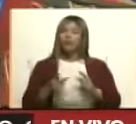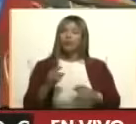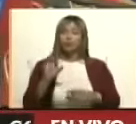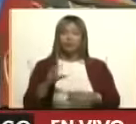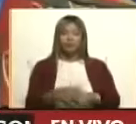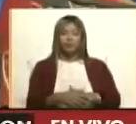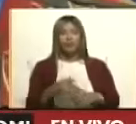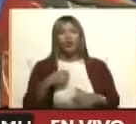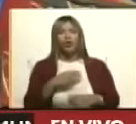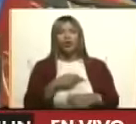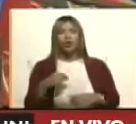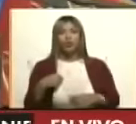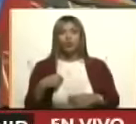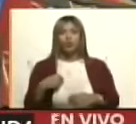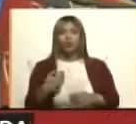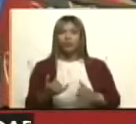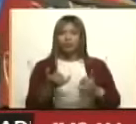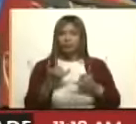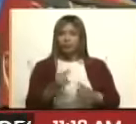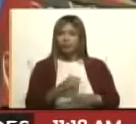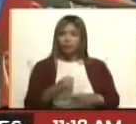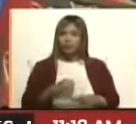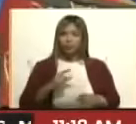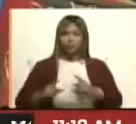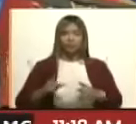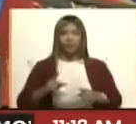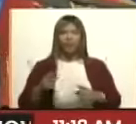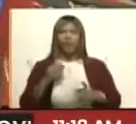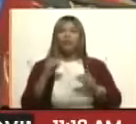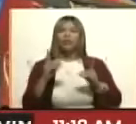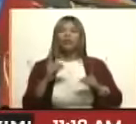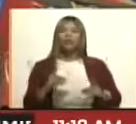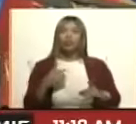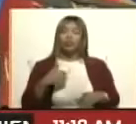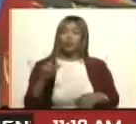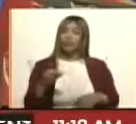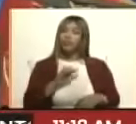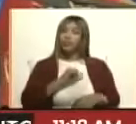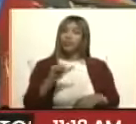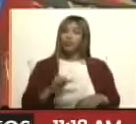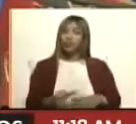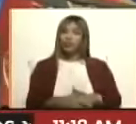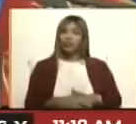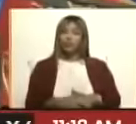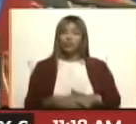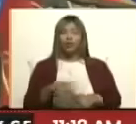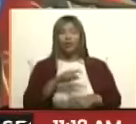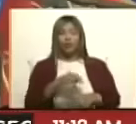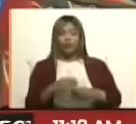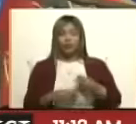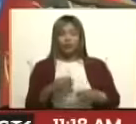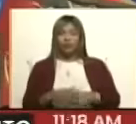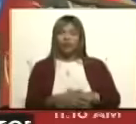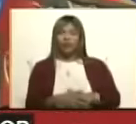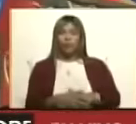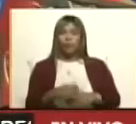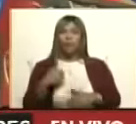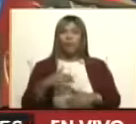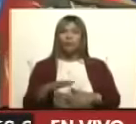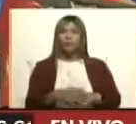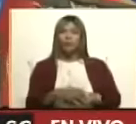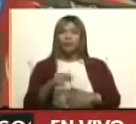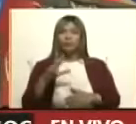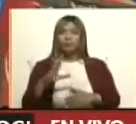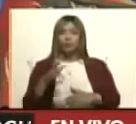país. Nosotros somos autónomos aquí en Venezuela y somos soberanos, y eso es lo que vamos a ejercer nosotros el próximo